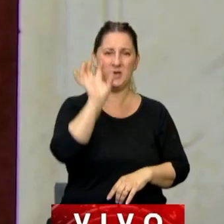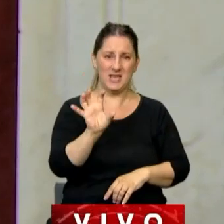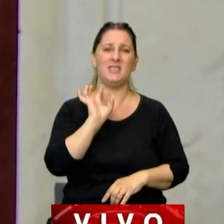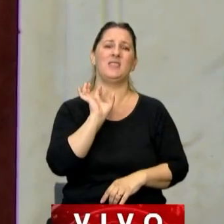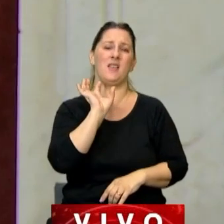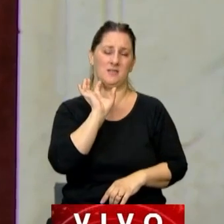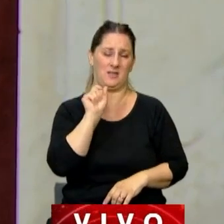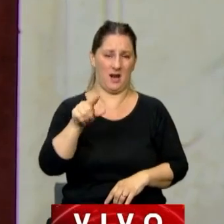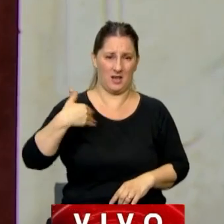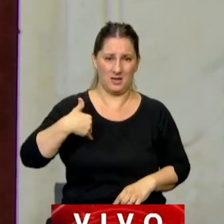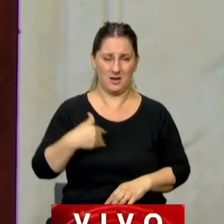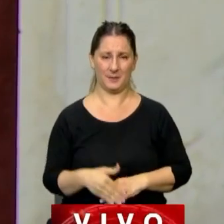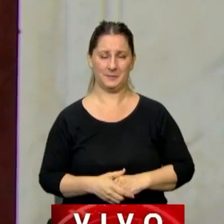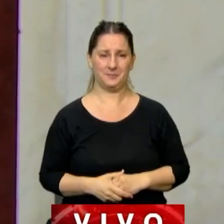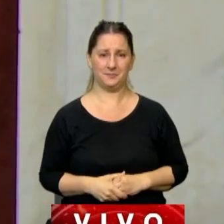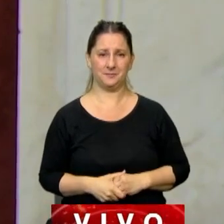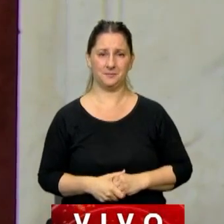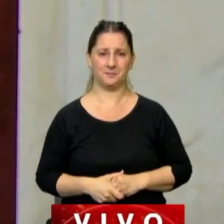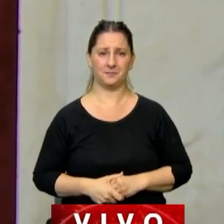del país.